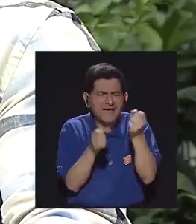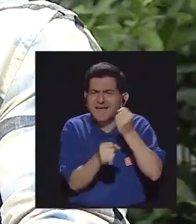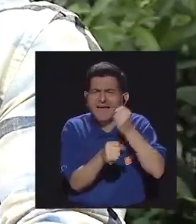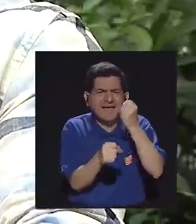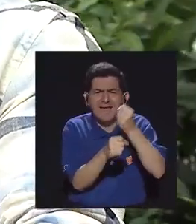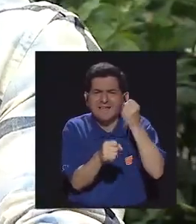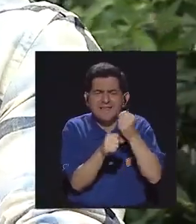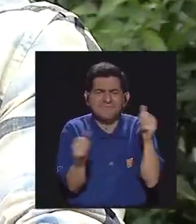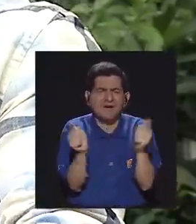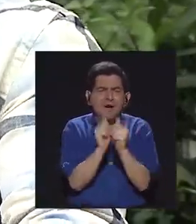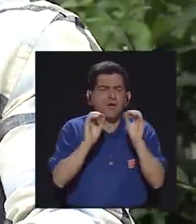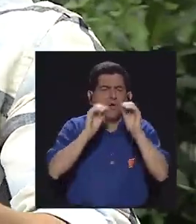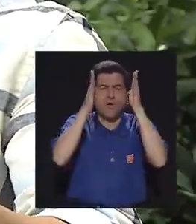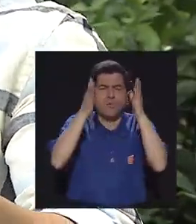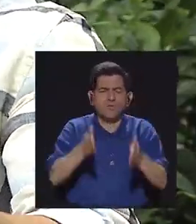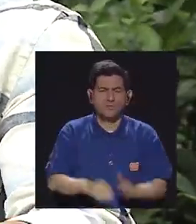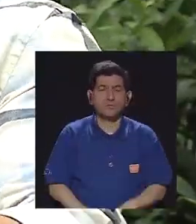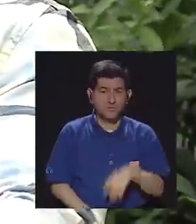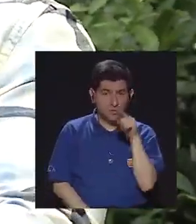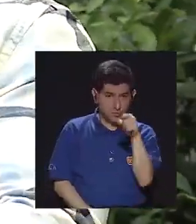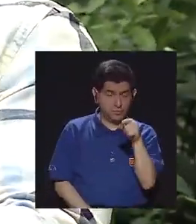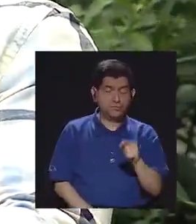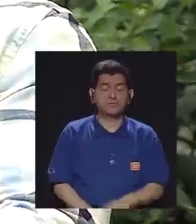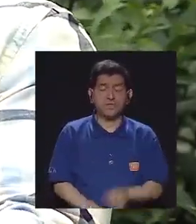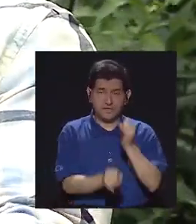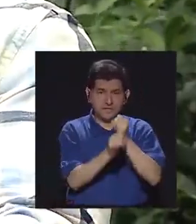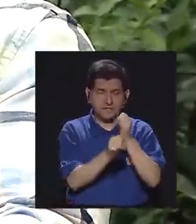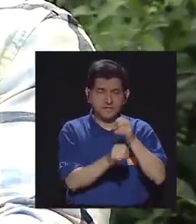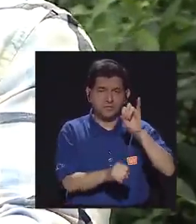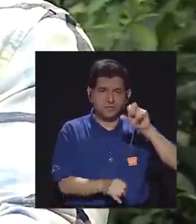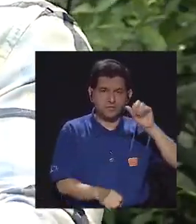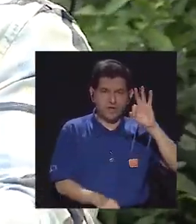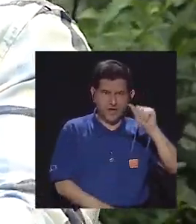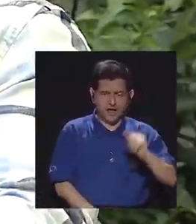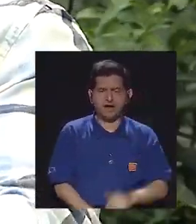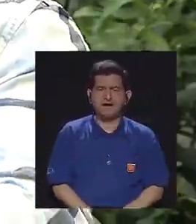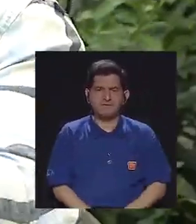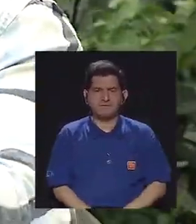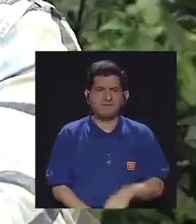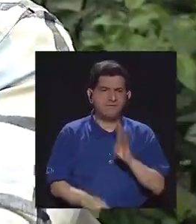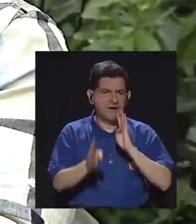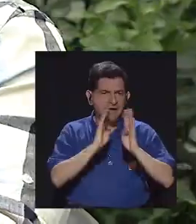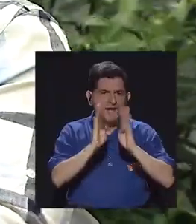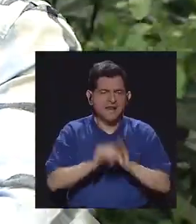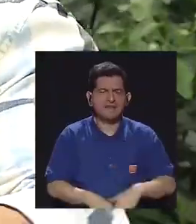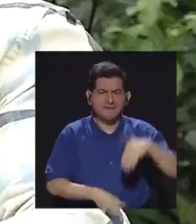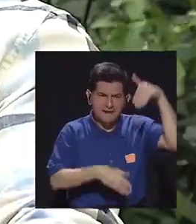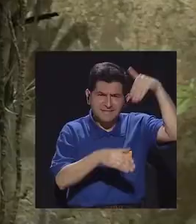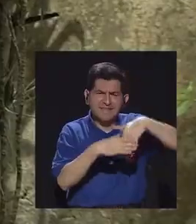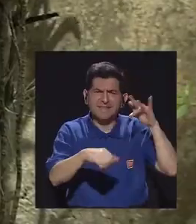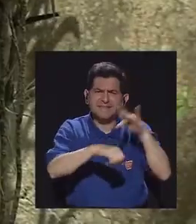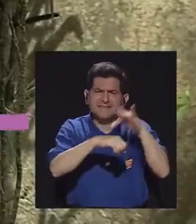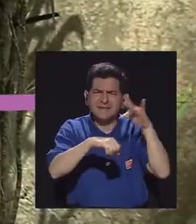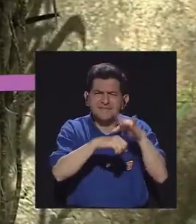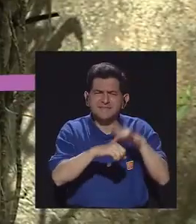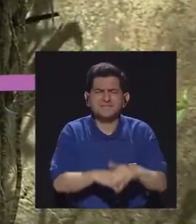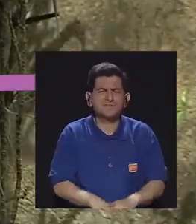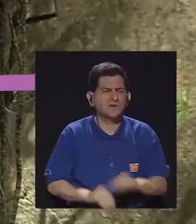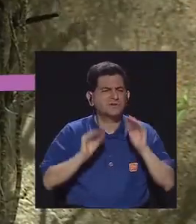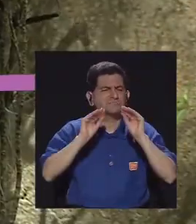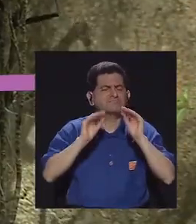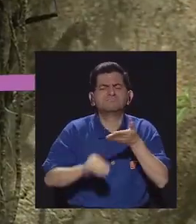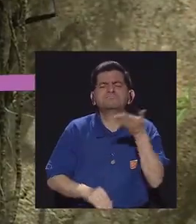que se realiza con los docentes, que ustedes como IAFA realizan con los docentes hablando de intervención temprana.